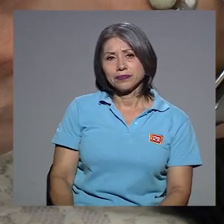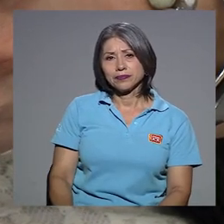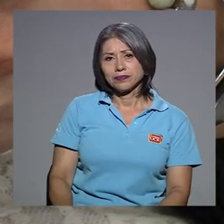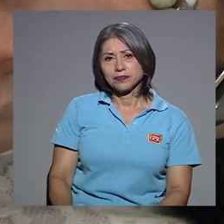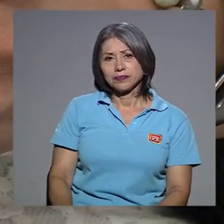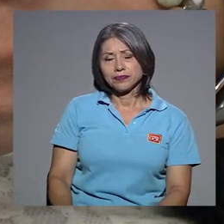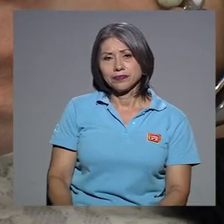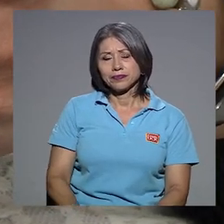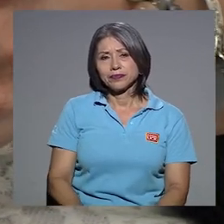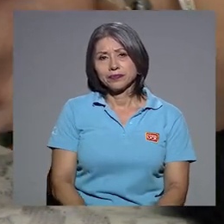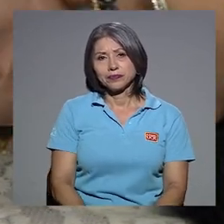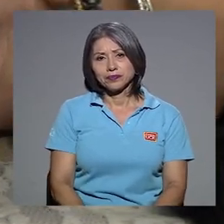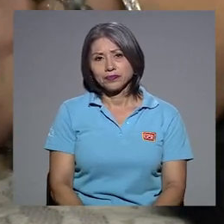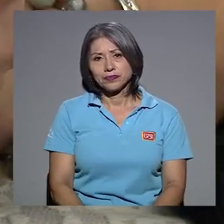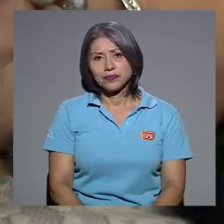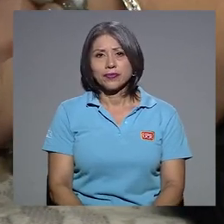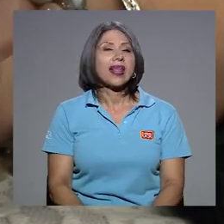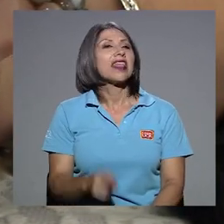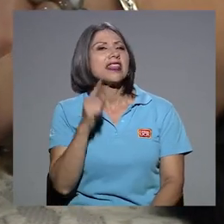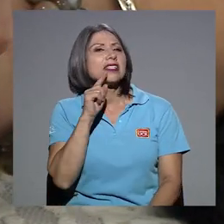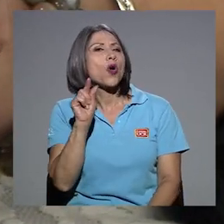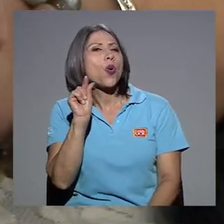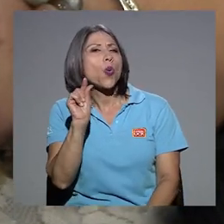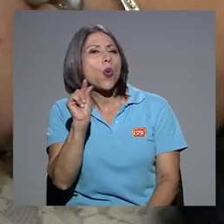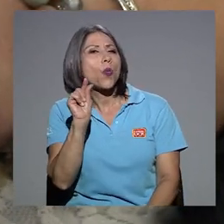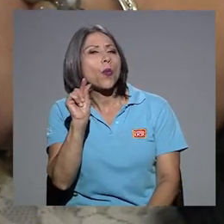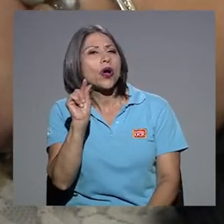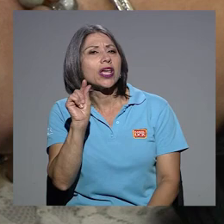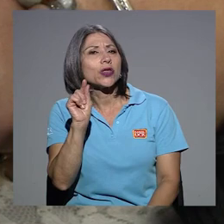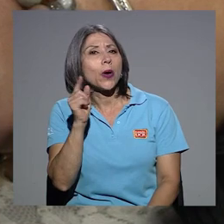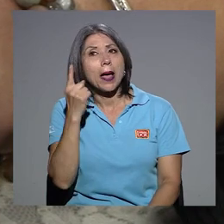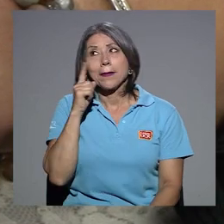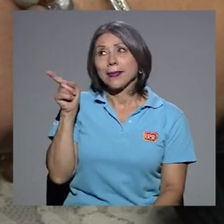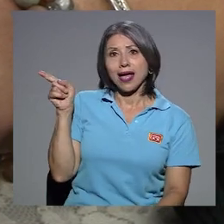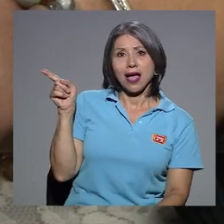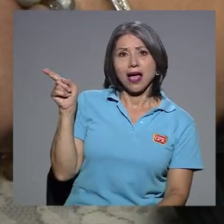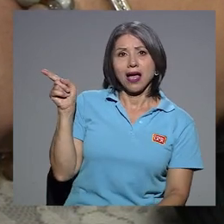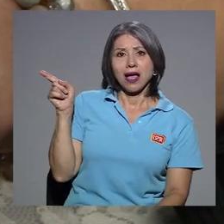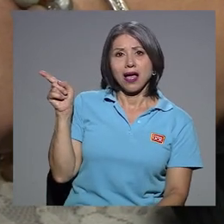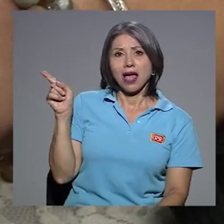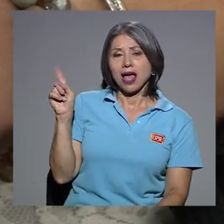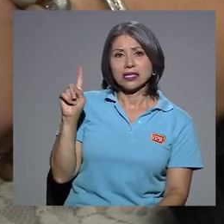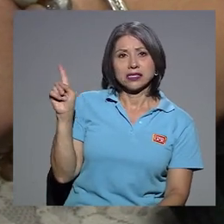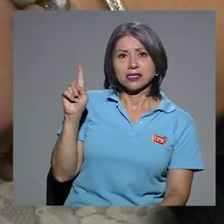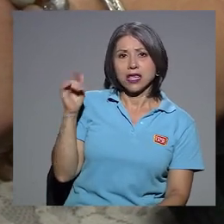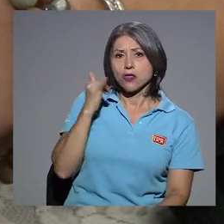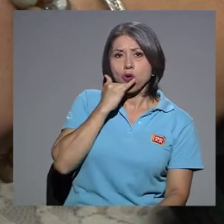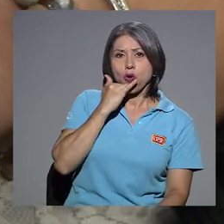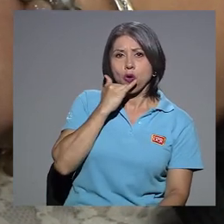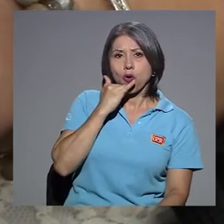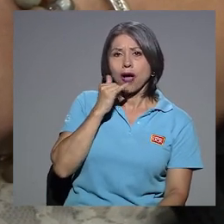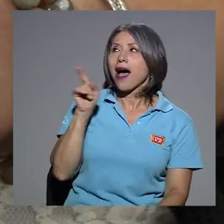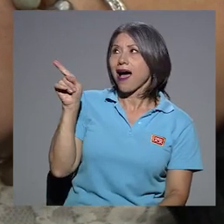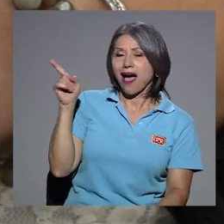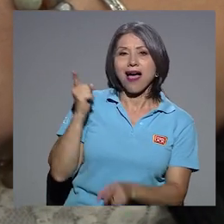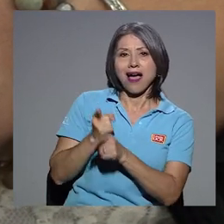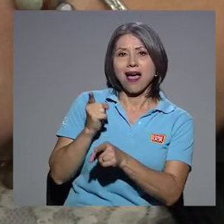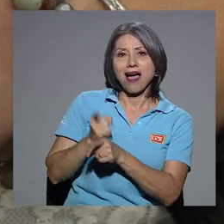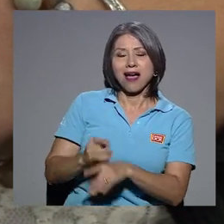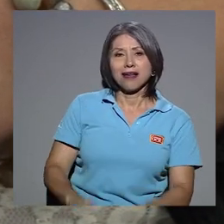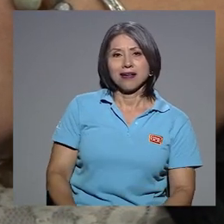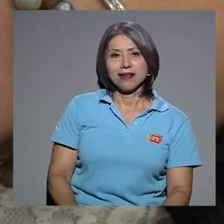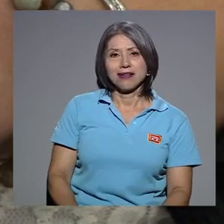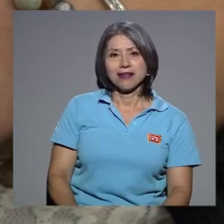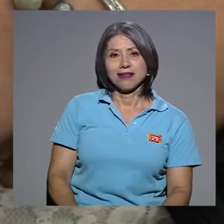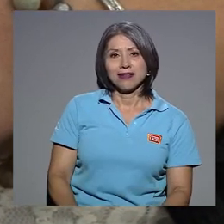encía. Ok. Como un poquito inclinadito. Sí, ¿no? Los 45 grados. Si no, así. Ajá. Entonces, yo lo